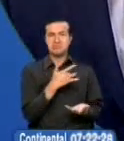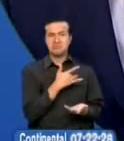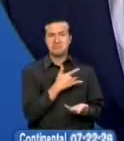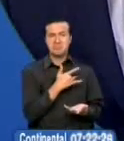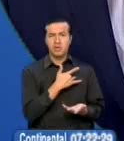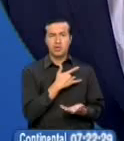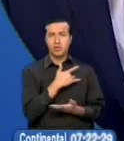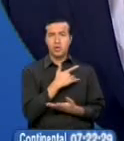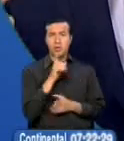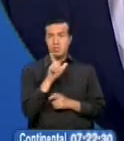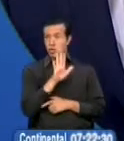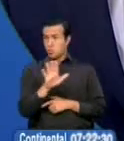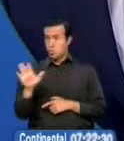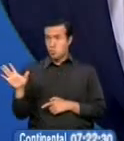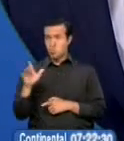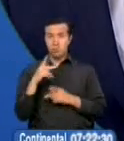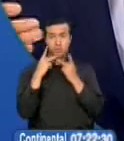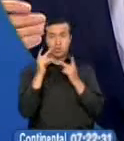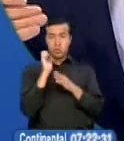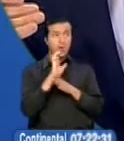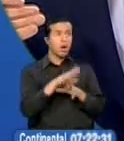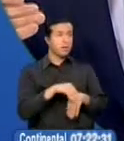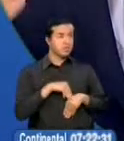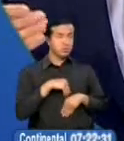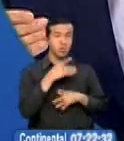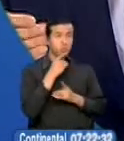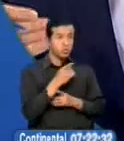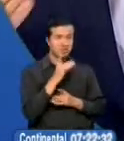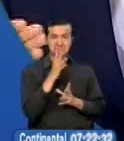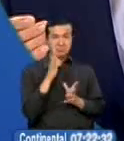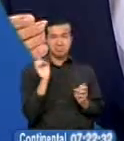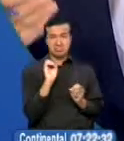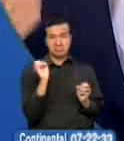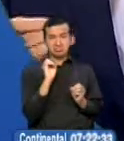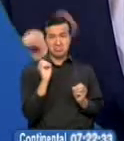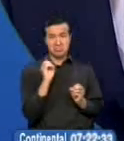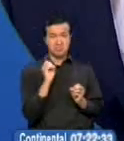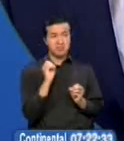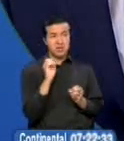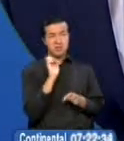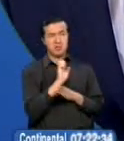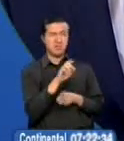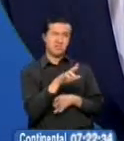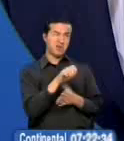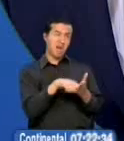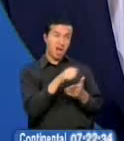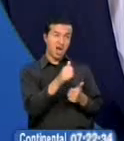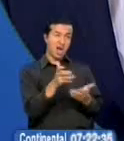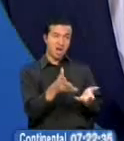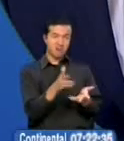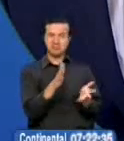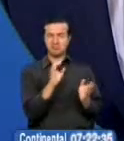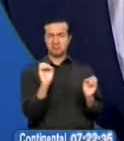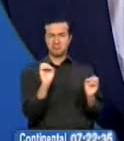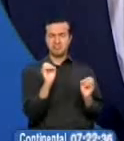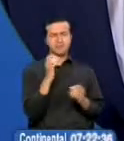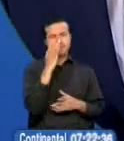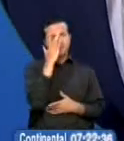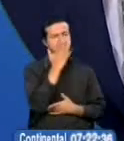de toda la aceptación del pueblo ecuatoriano o del favor en gran parte del pueblo ecuatoriano. Jorge Norero, buenos días,